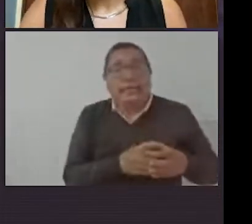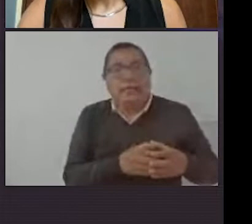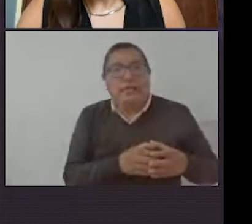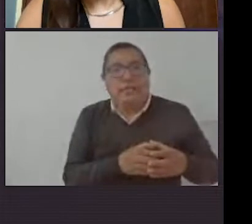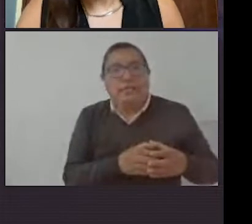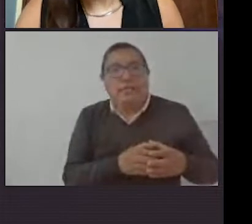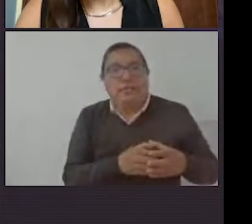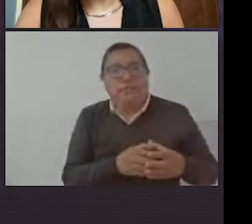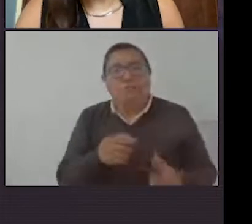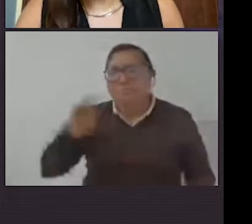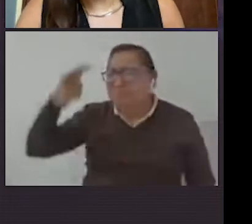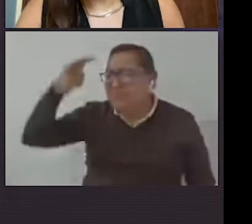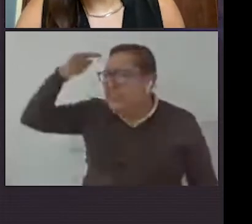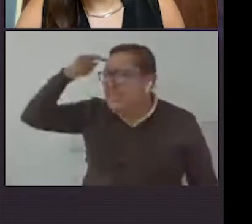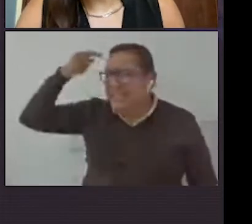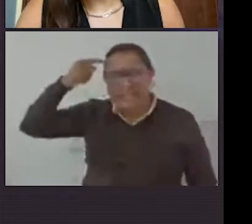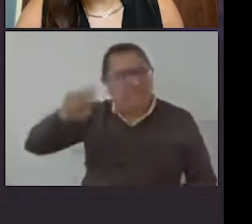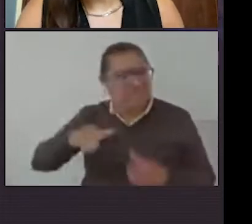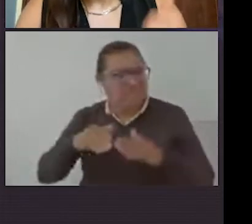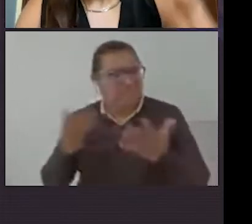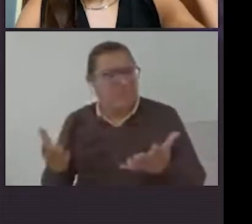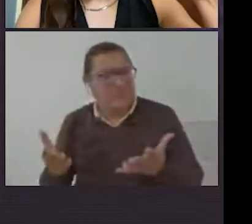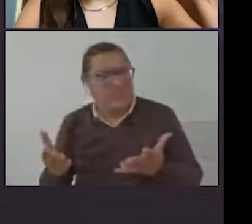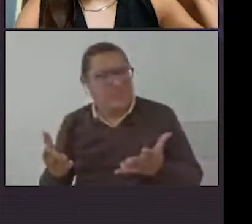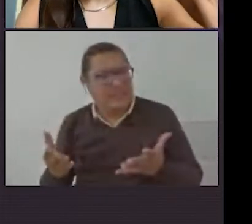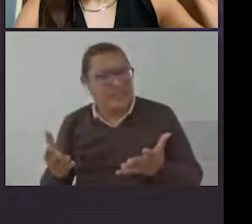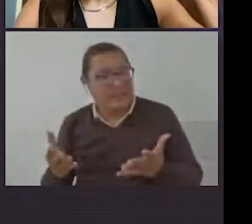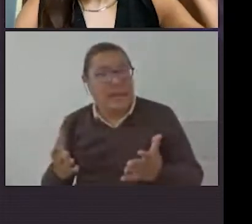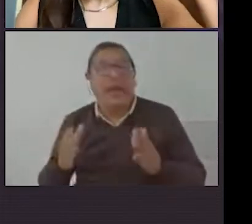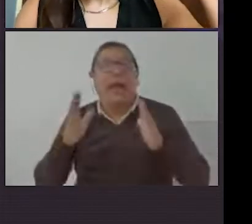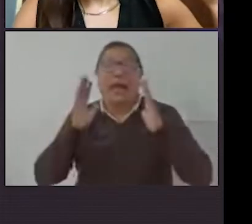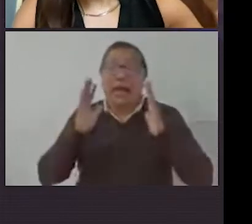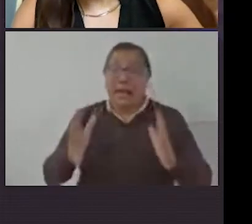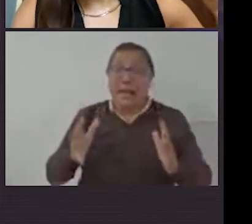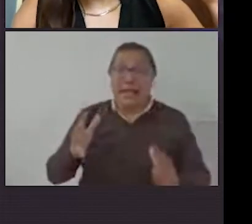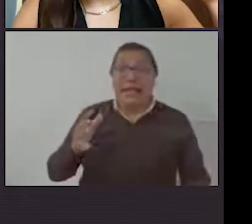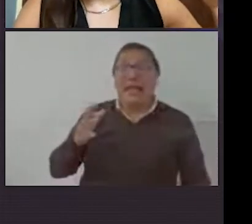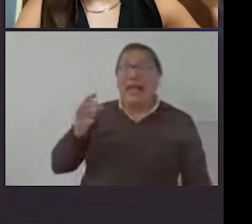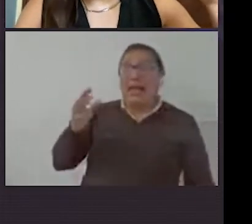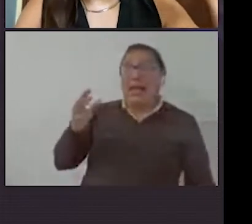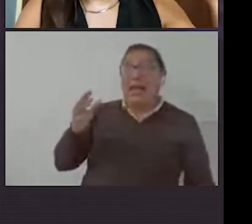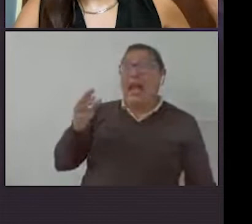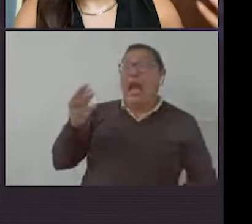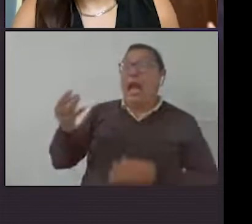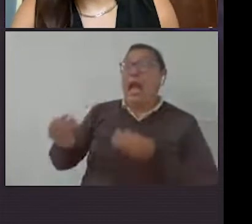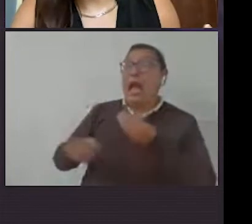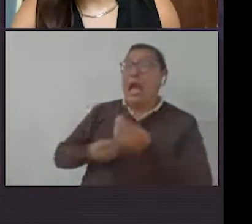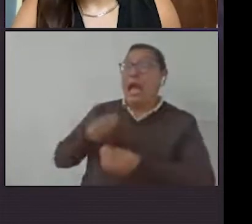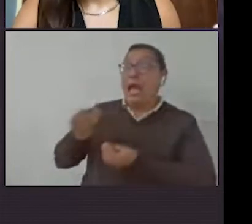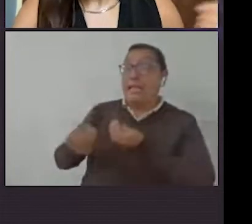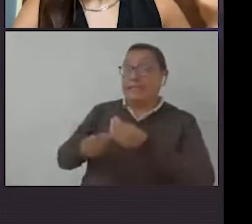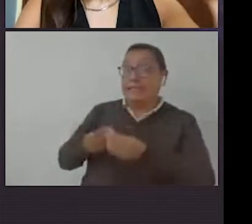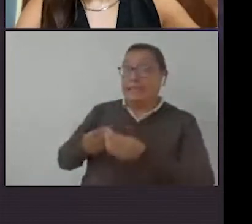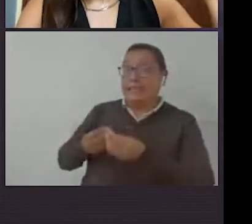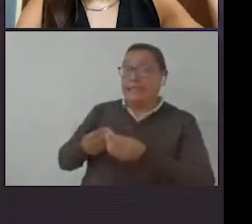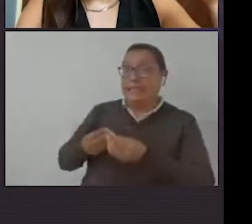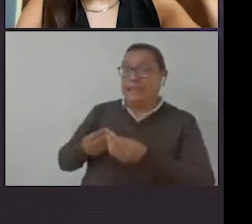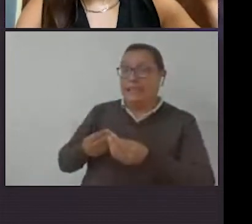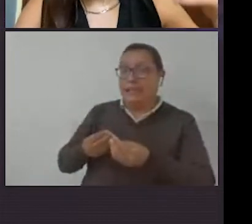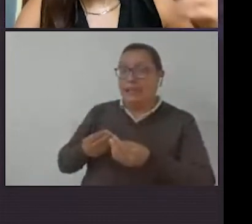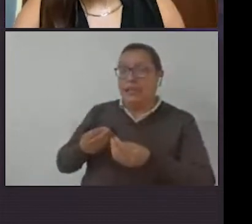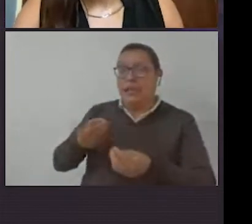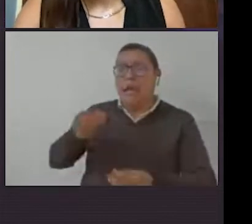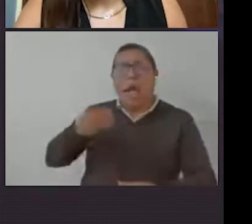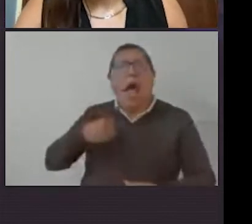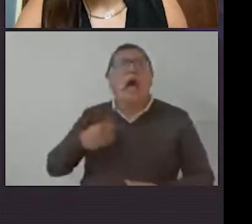importante? Por ahí Clave Reyes Merino decía, hacer, si solo lo piensas y no lo haces, ahí se queda. Pensar, decir